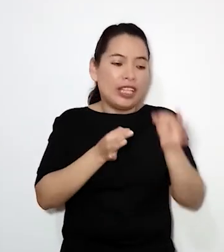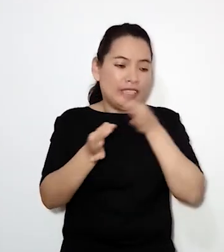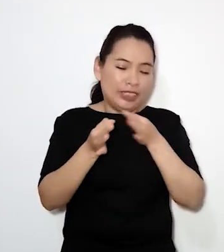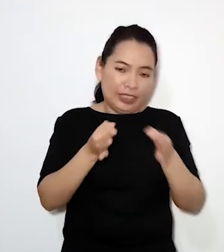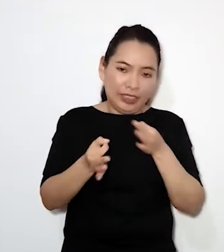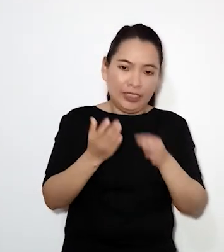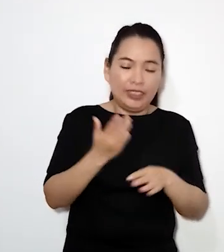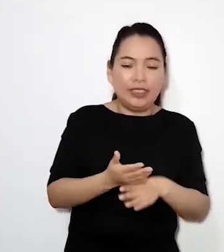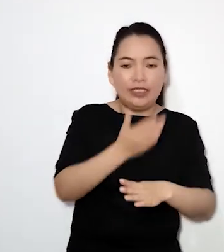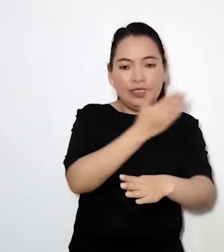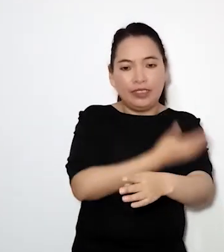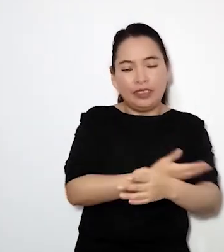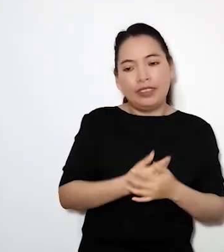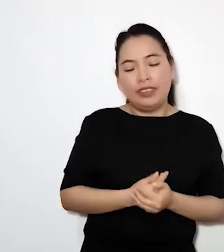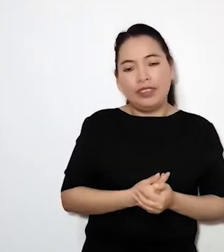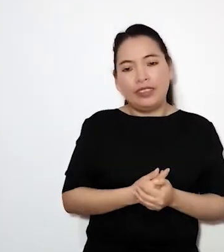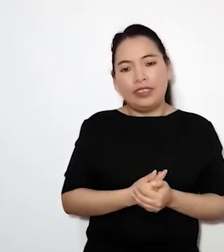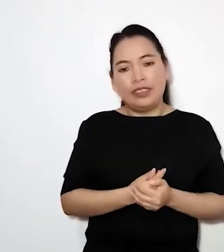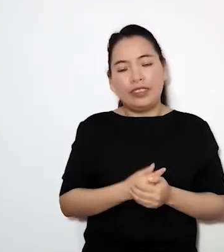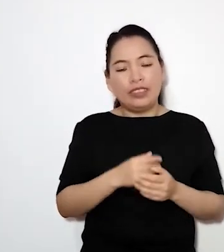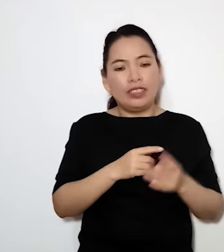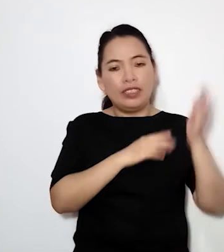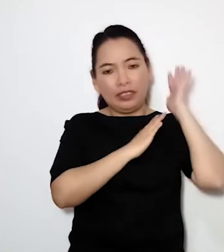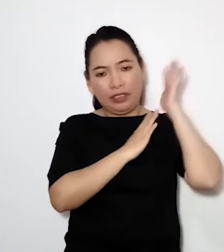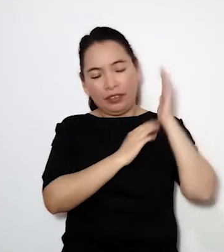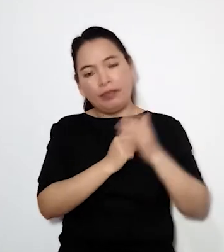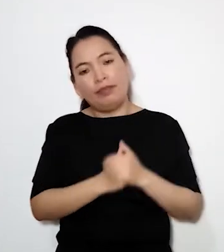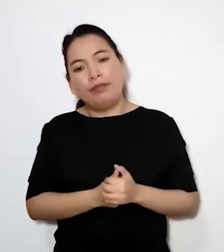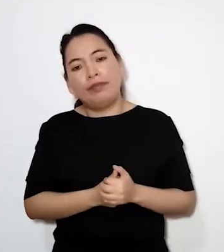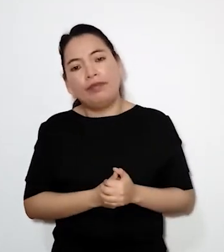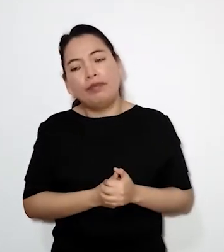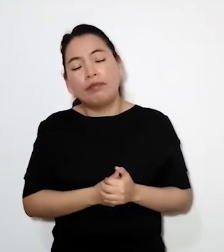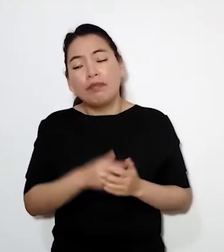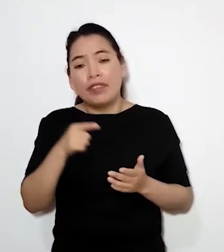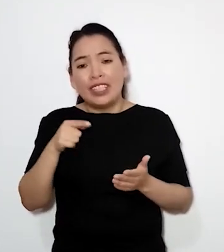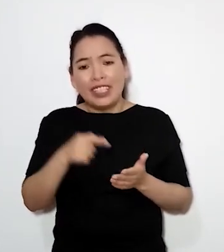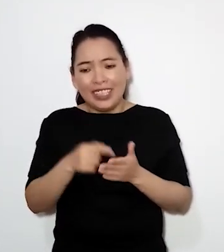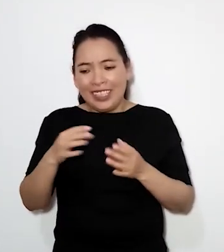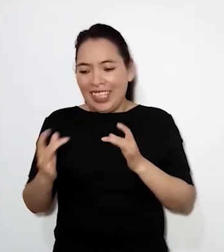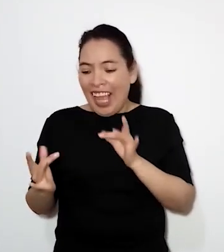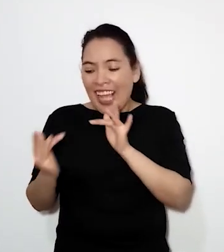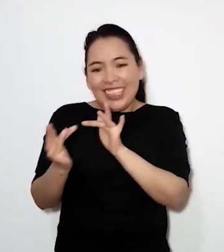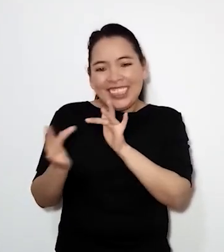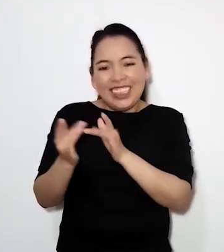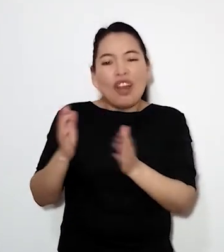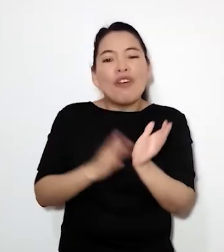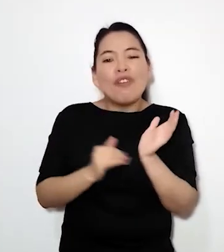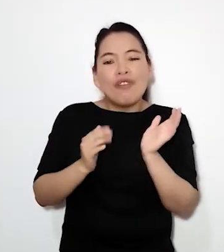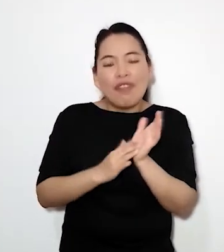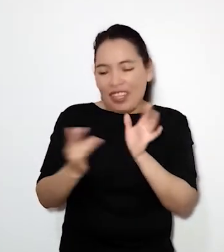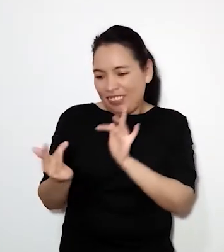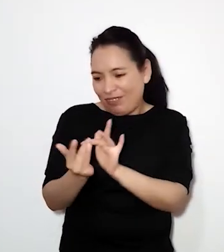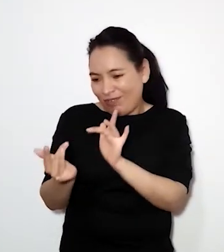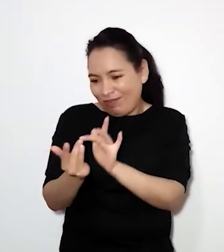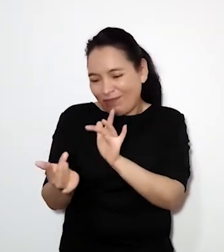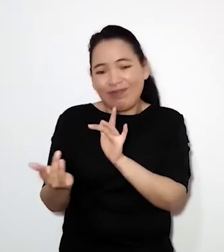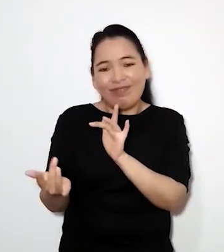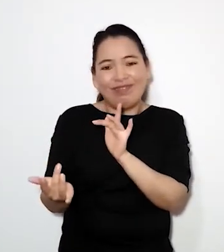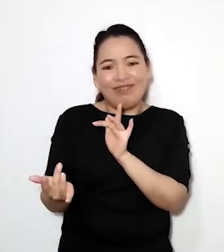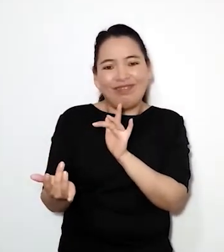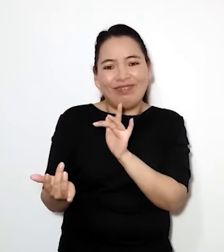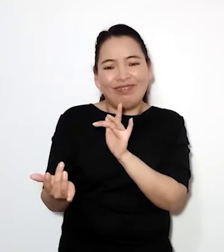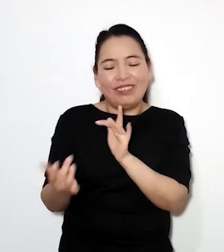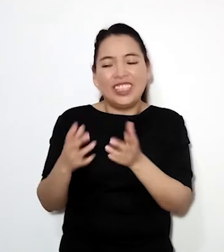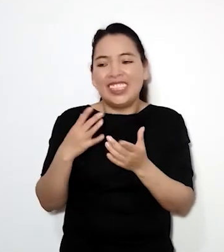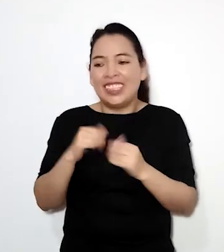los compañeros anteriormente. Esta falta de asociación, de conexión, ha mantenido nuestras mentes